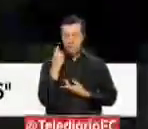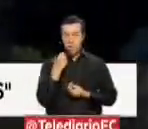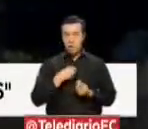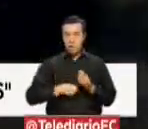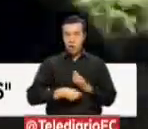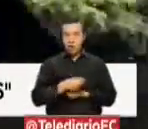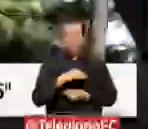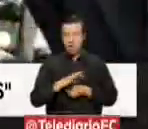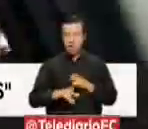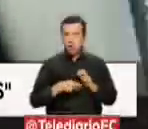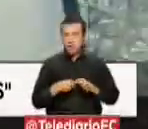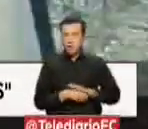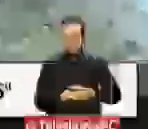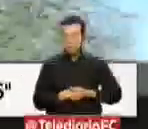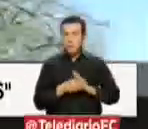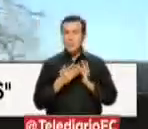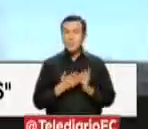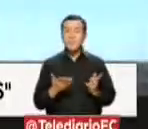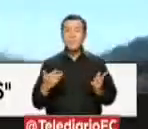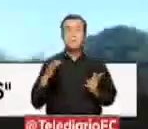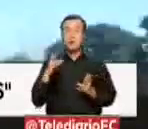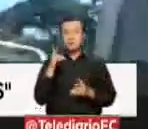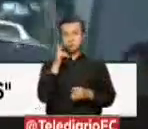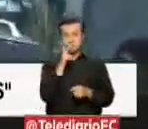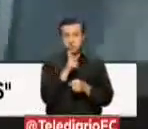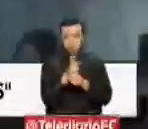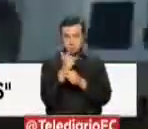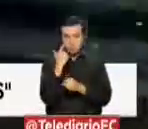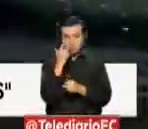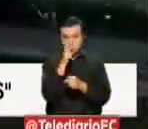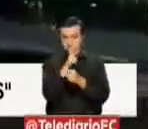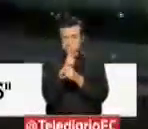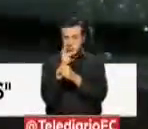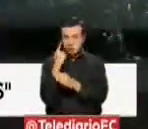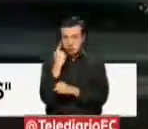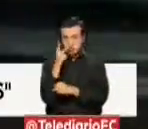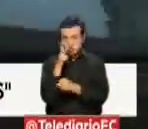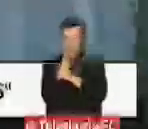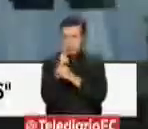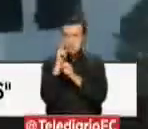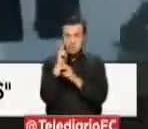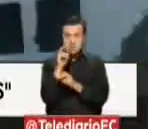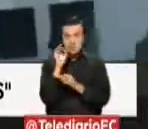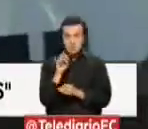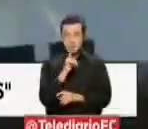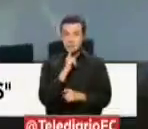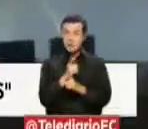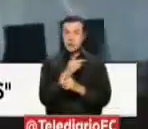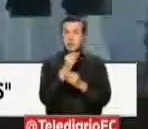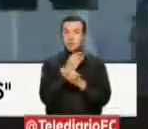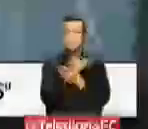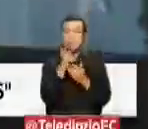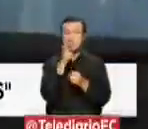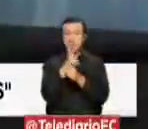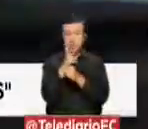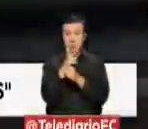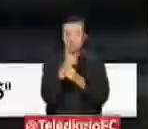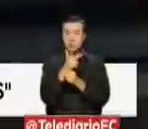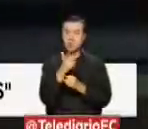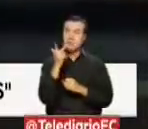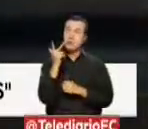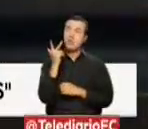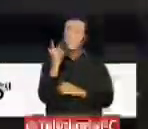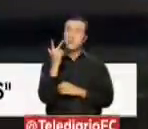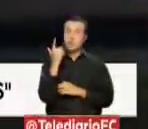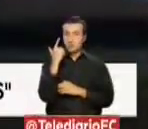de la corrupción K, sino que también grabó con su celular momentos que son claves para la investigación judicial. La filmación, difundida por un programa de